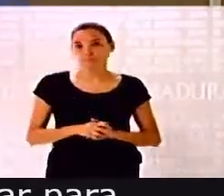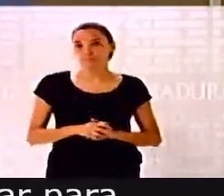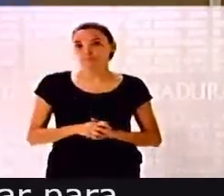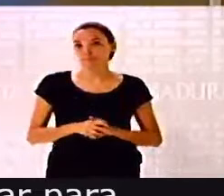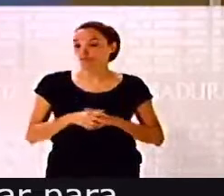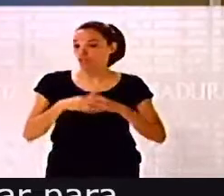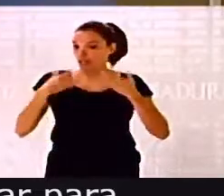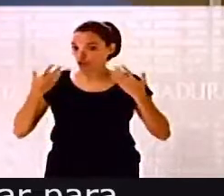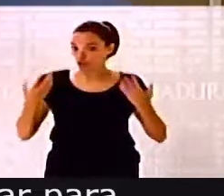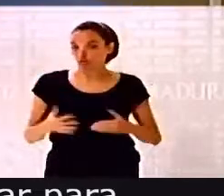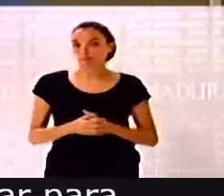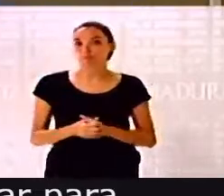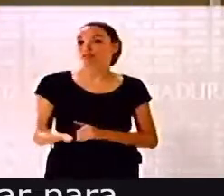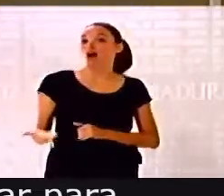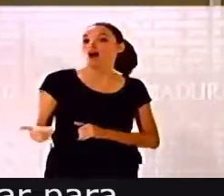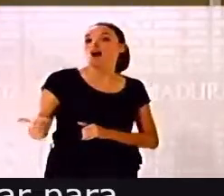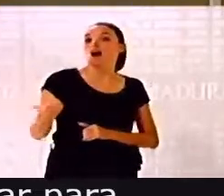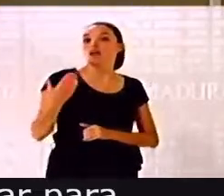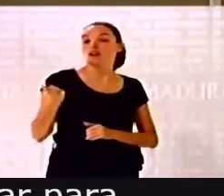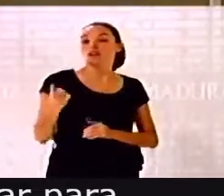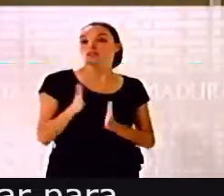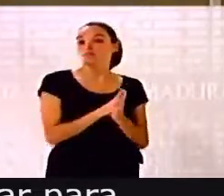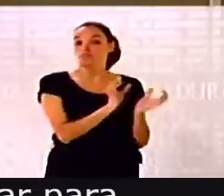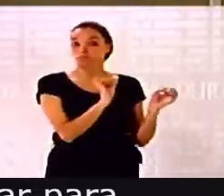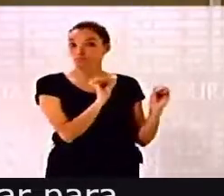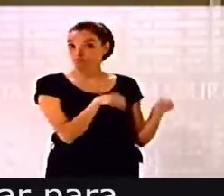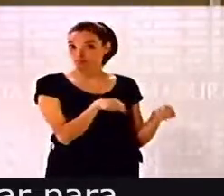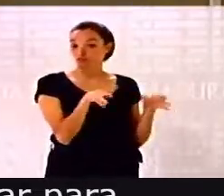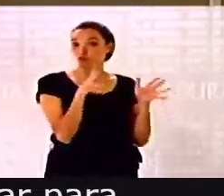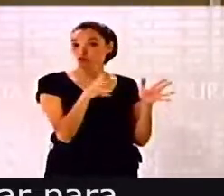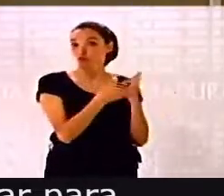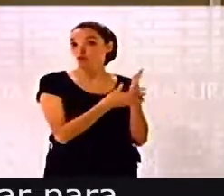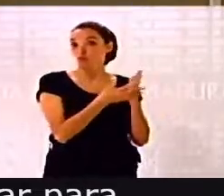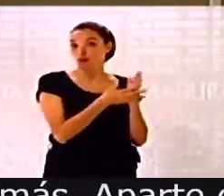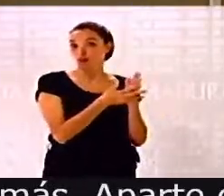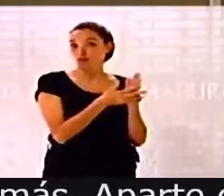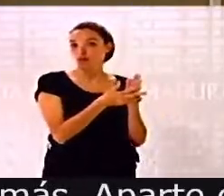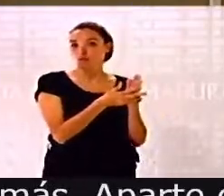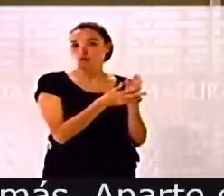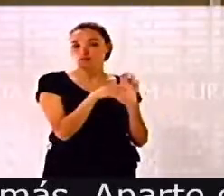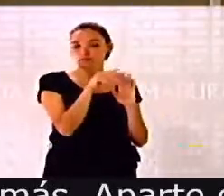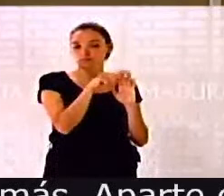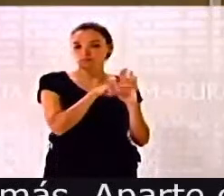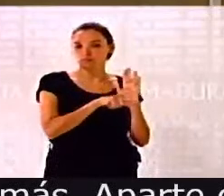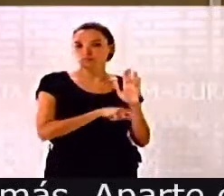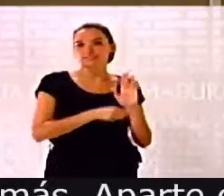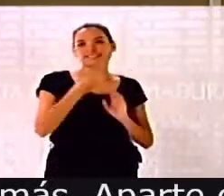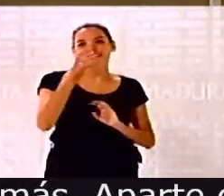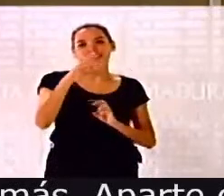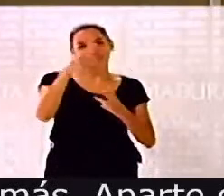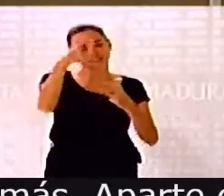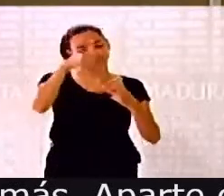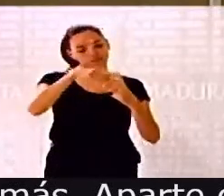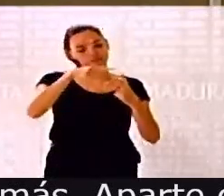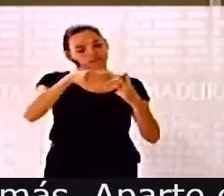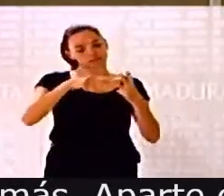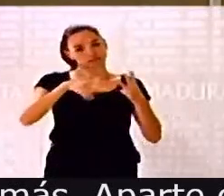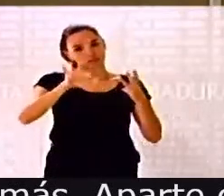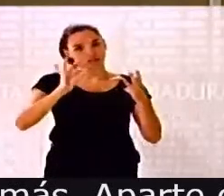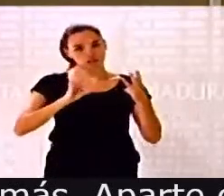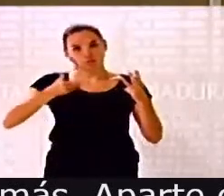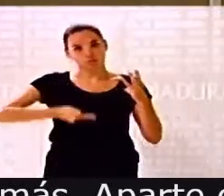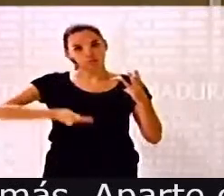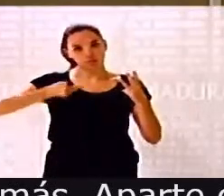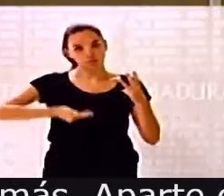aparte de las que se tomaron ayer en el acuerdo del Consejo de Gobierno, que se tomaron, yo creo que 3 decisiones muy importantes en el ámbito